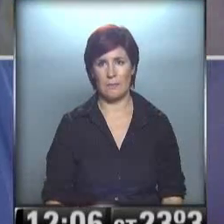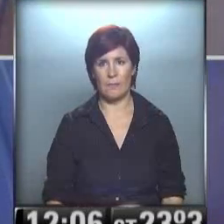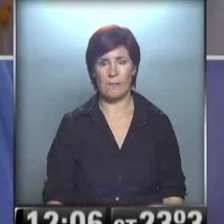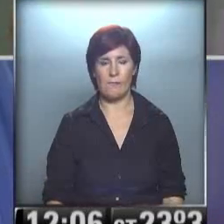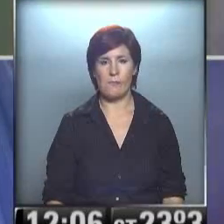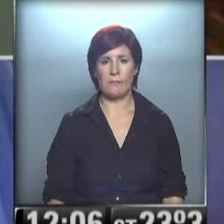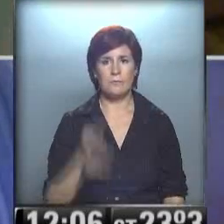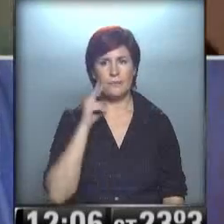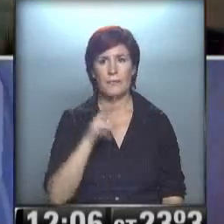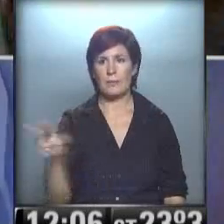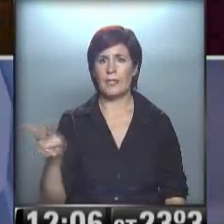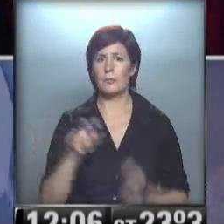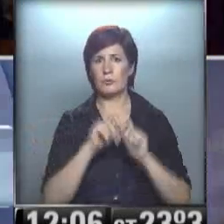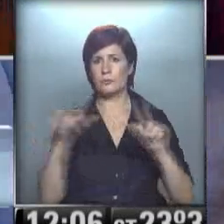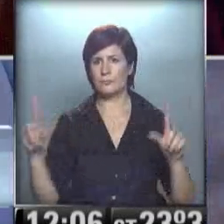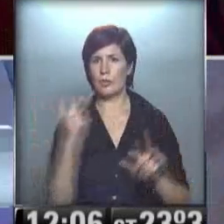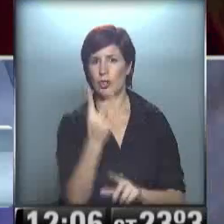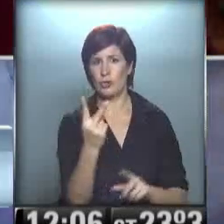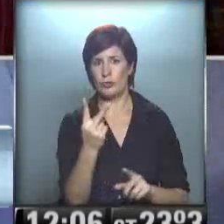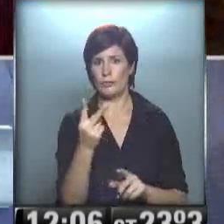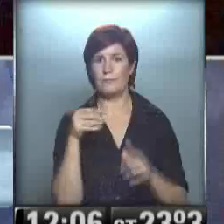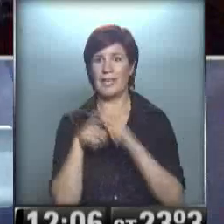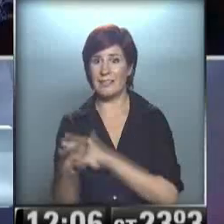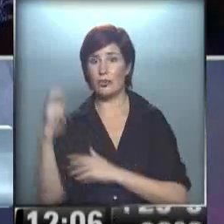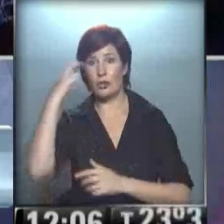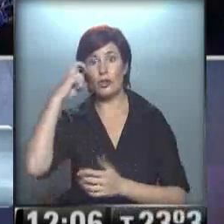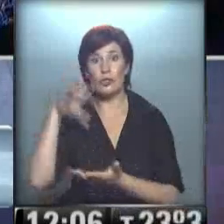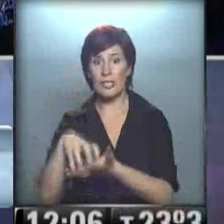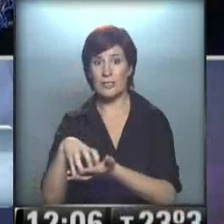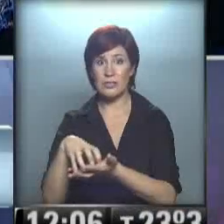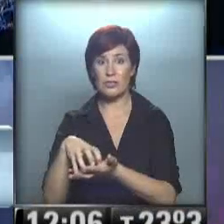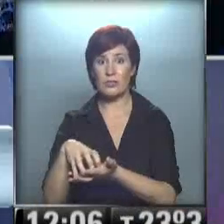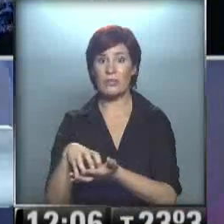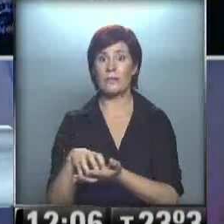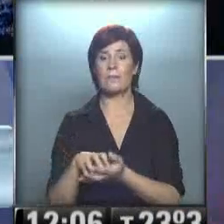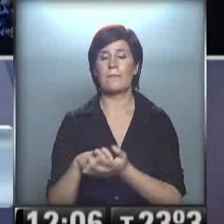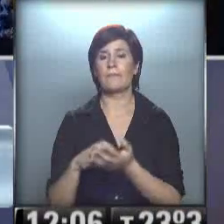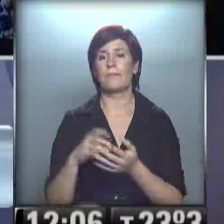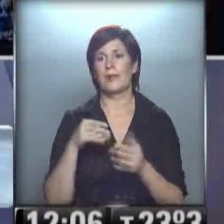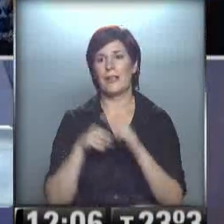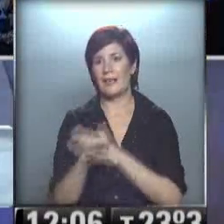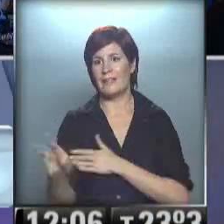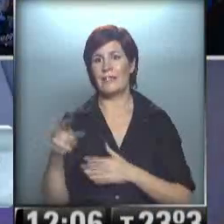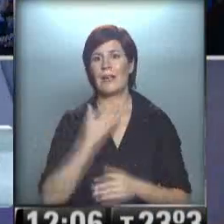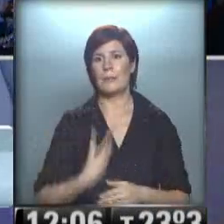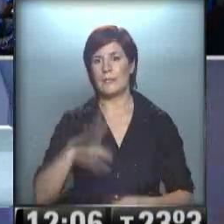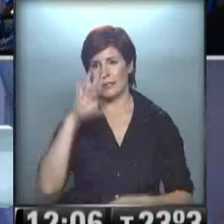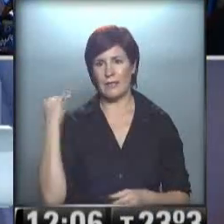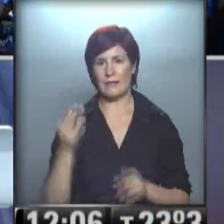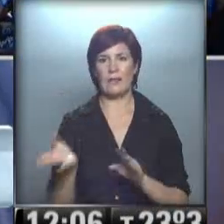Y ahí estamos compartiendo la doble imagen, el interior del Congreso de la Nación, por donde va a ingresar la Presidenta. Por el otro